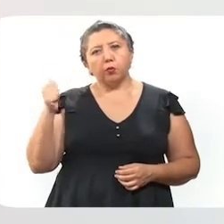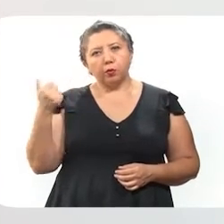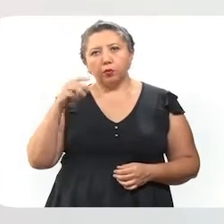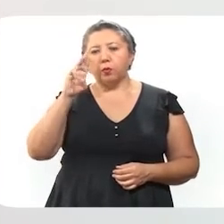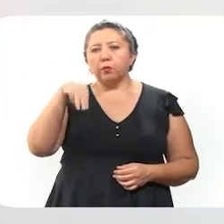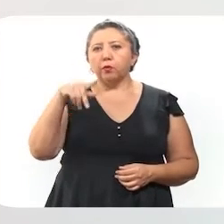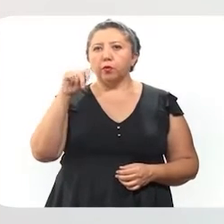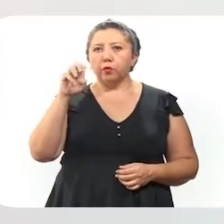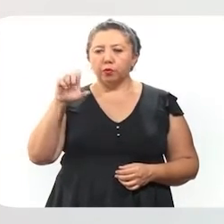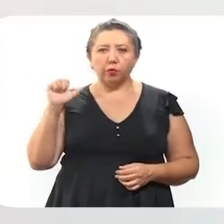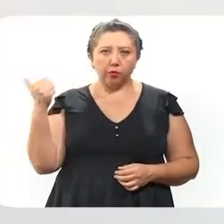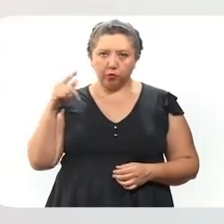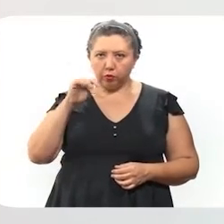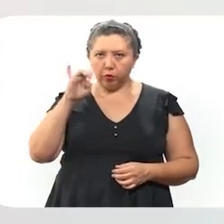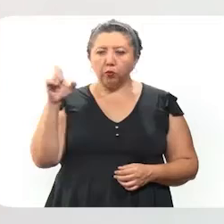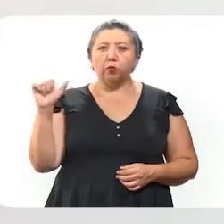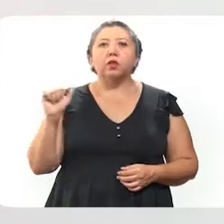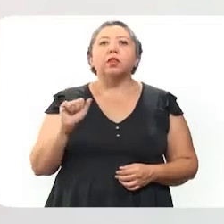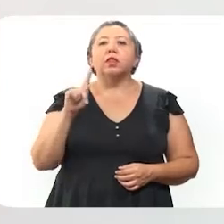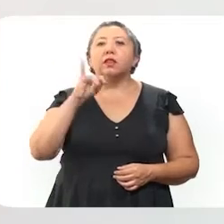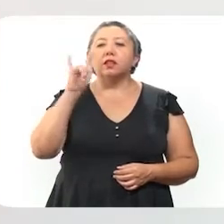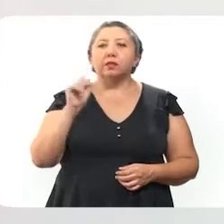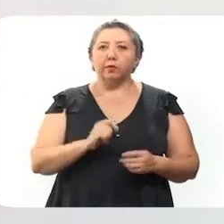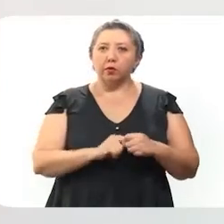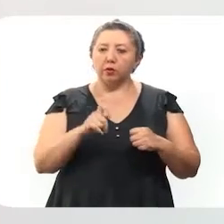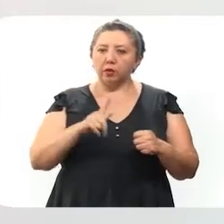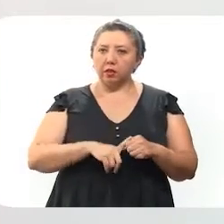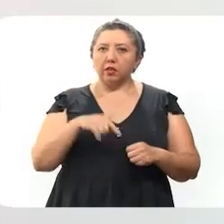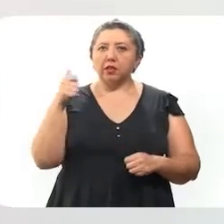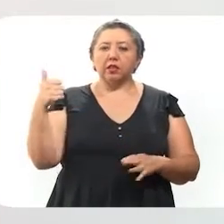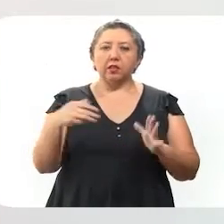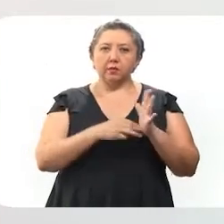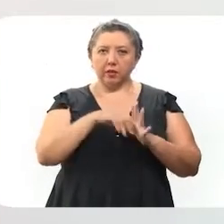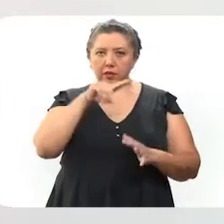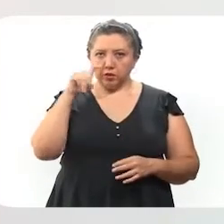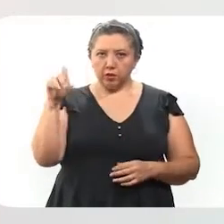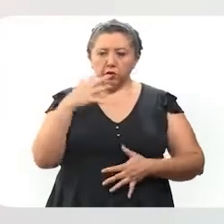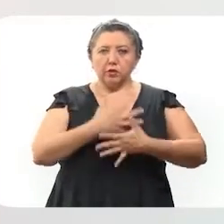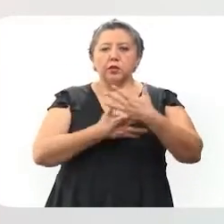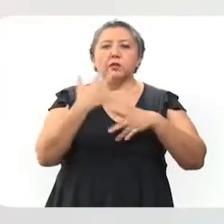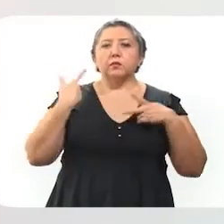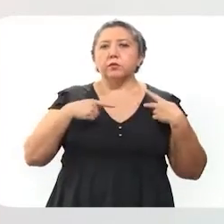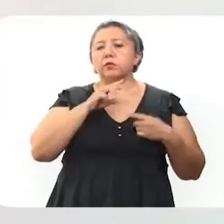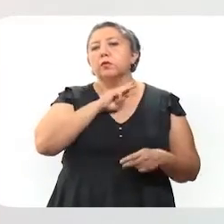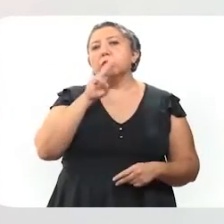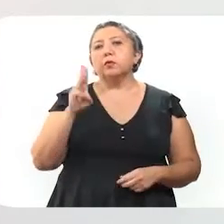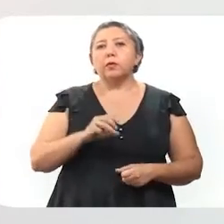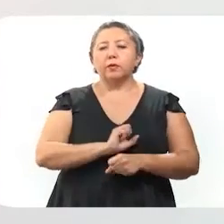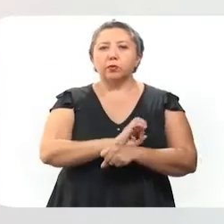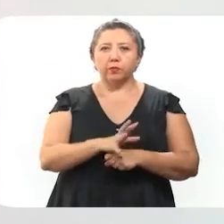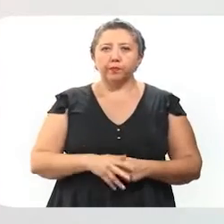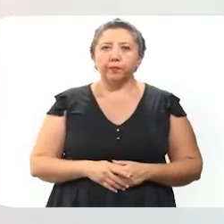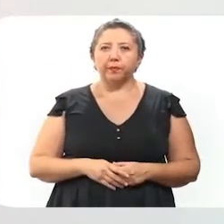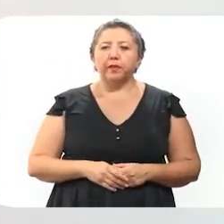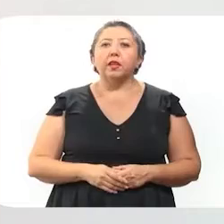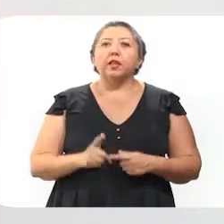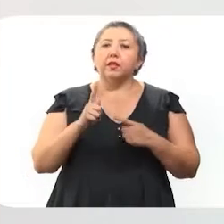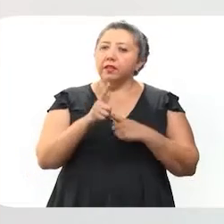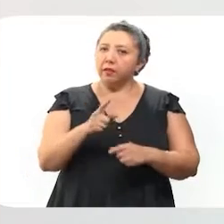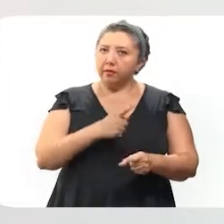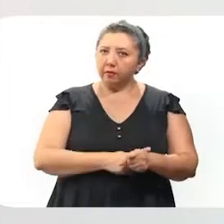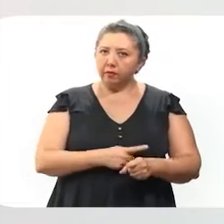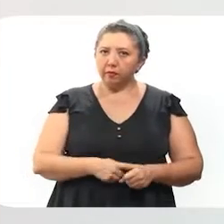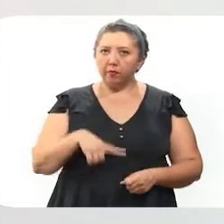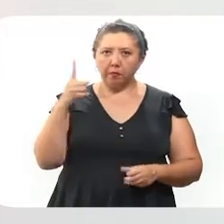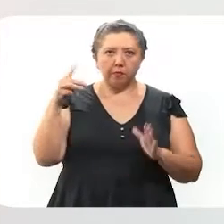Motul, 1 en Ticul y 1 en Ticimil. En total, son 6.115 las personas fallecidas a causa del coronavirus. De los